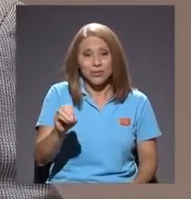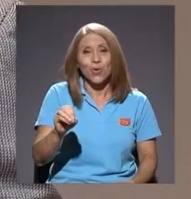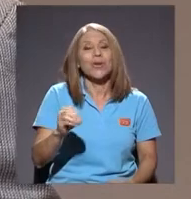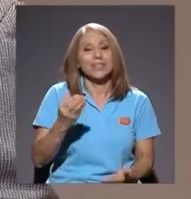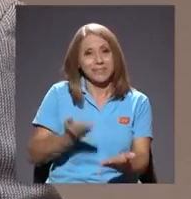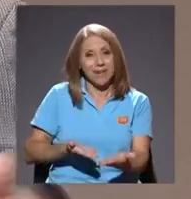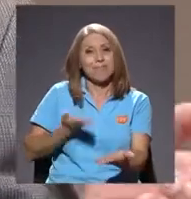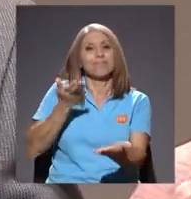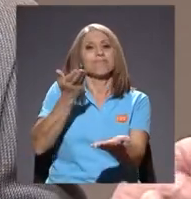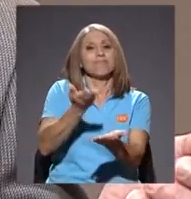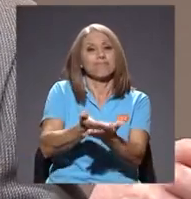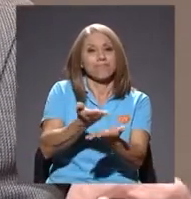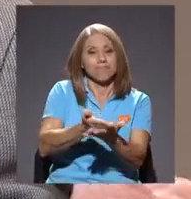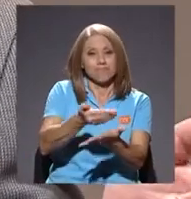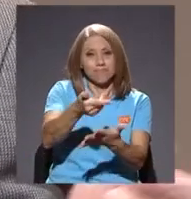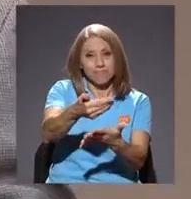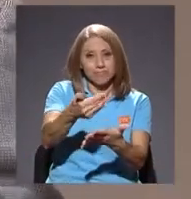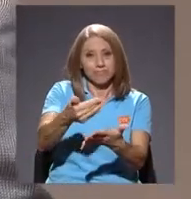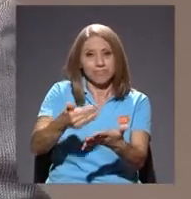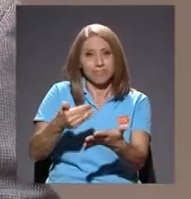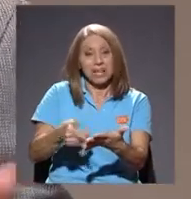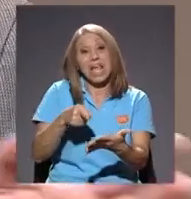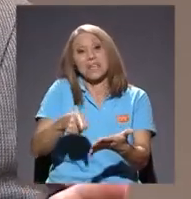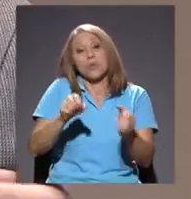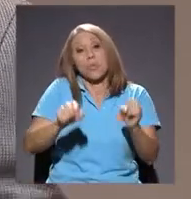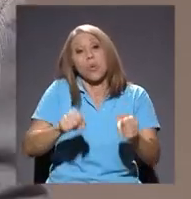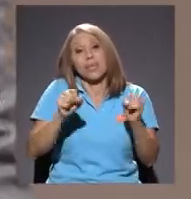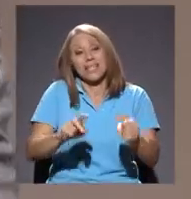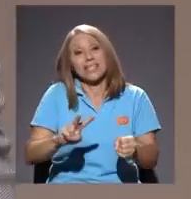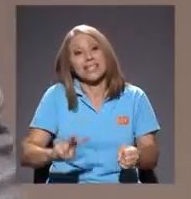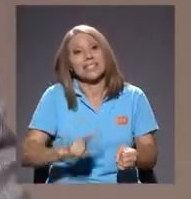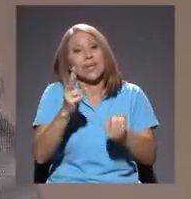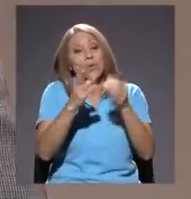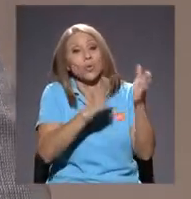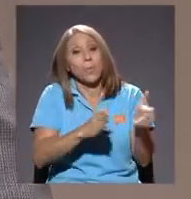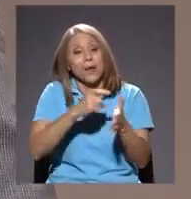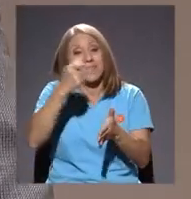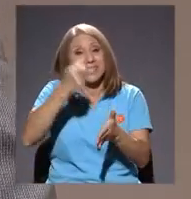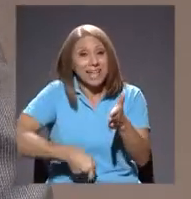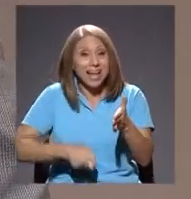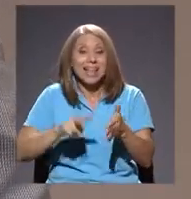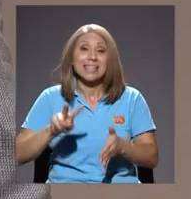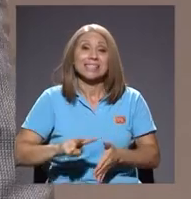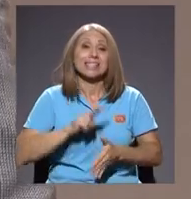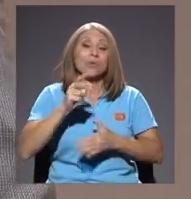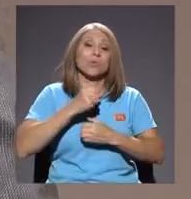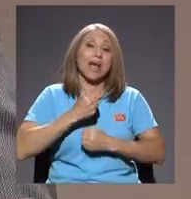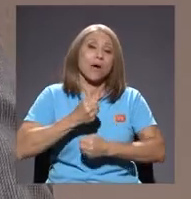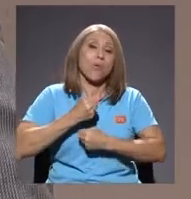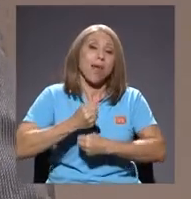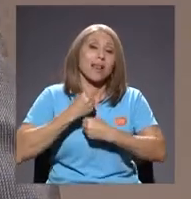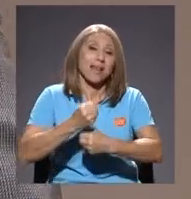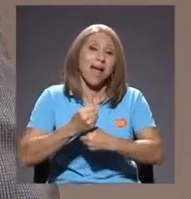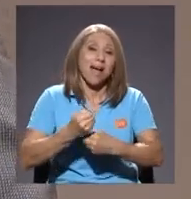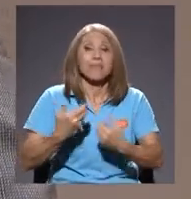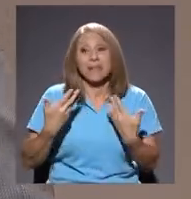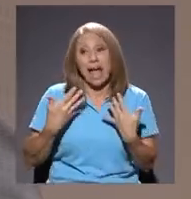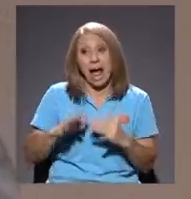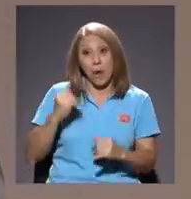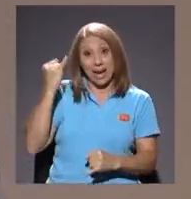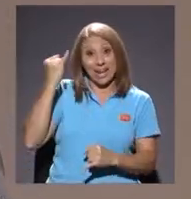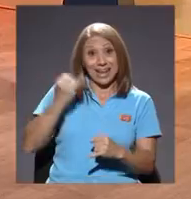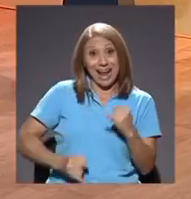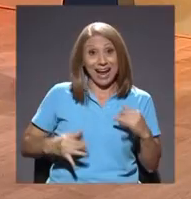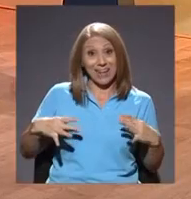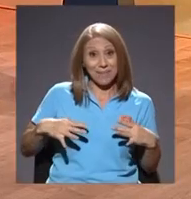exactamente ser el segundo plan fiscal y la segunda huelga y yo creo que los maestros van a encontrar perfecta excusa para seguir ahora que acaban las vacaciones en